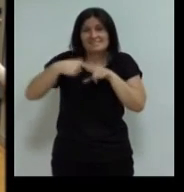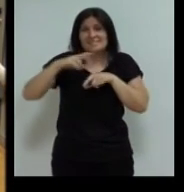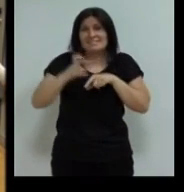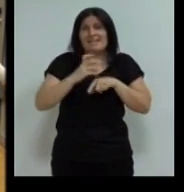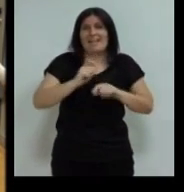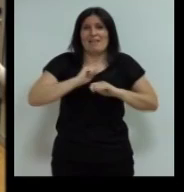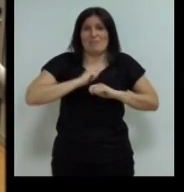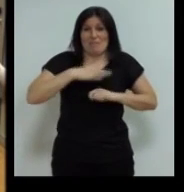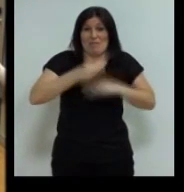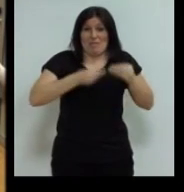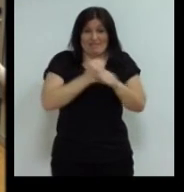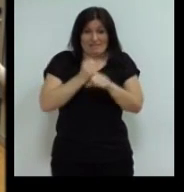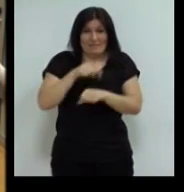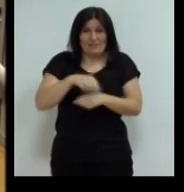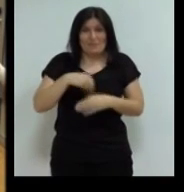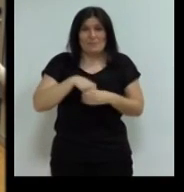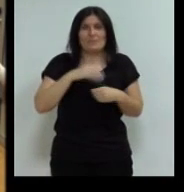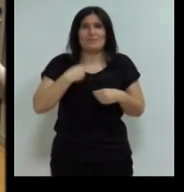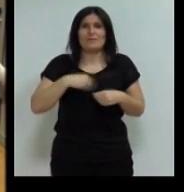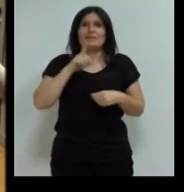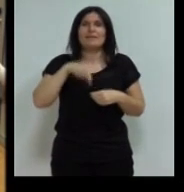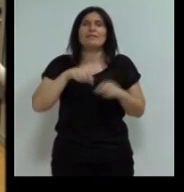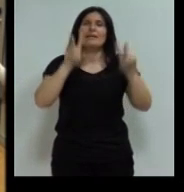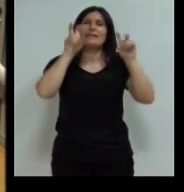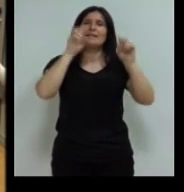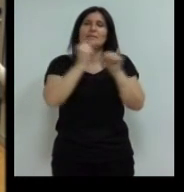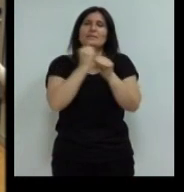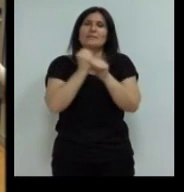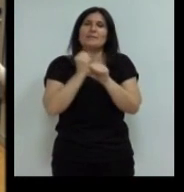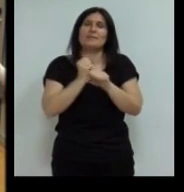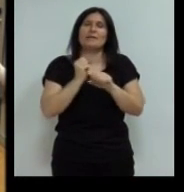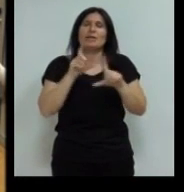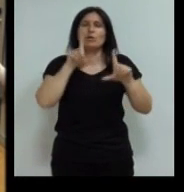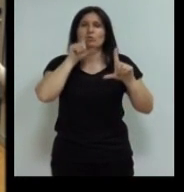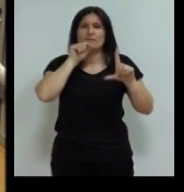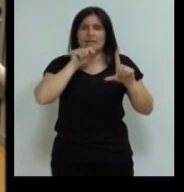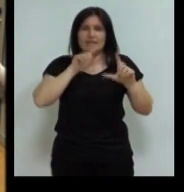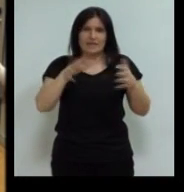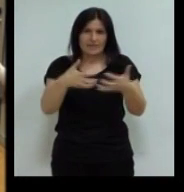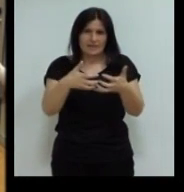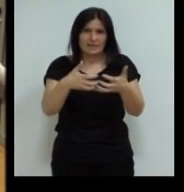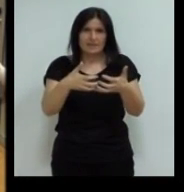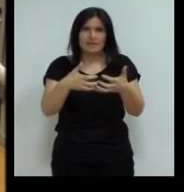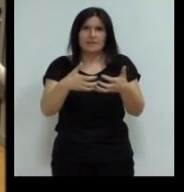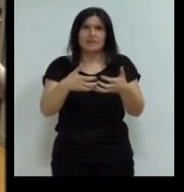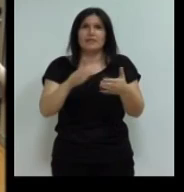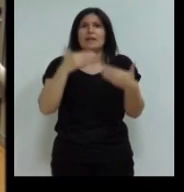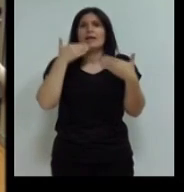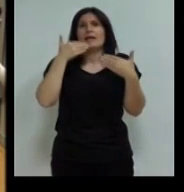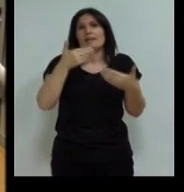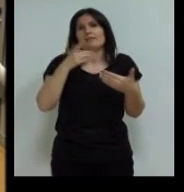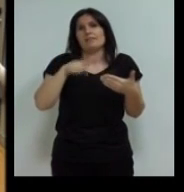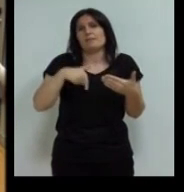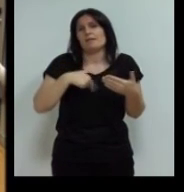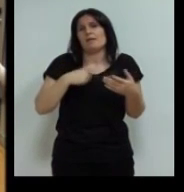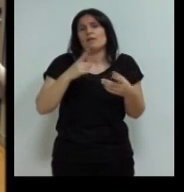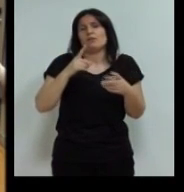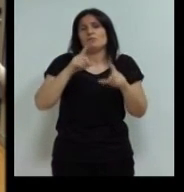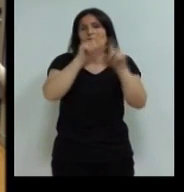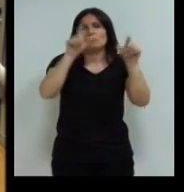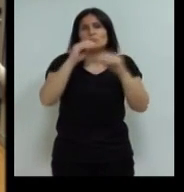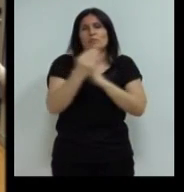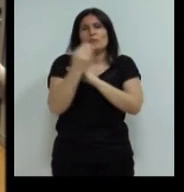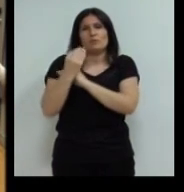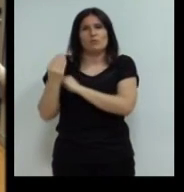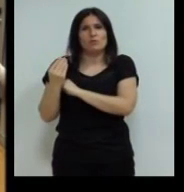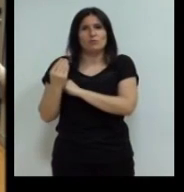igual que a mis compañeros que están haciendo el tema del Twitter. Y bueno, también quiero dar las gracias a nuestros patronos, ¿no? Y